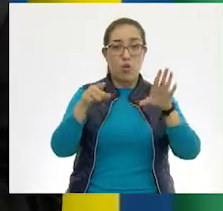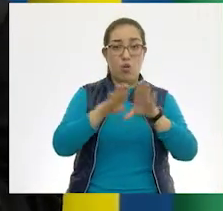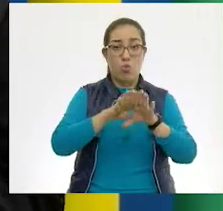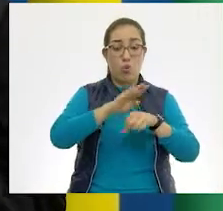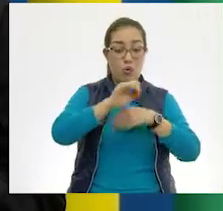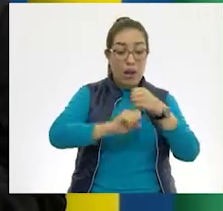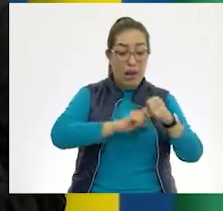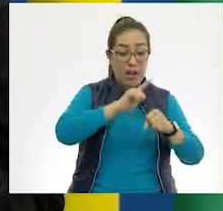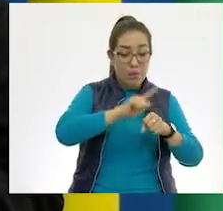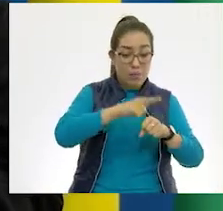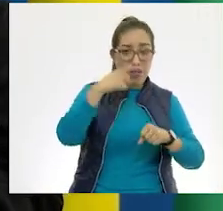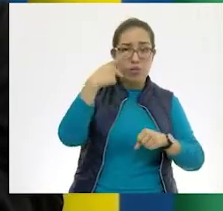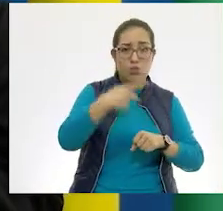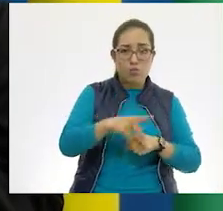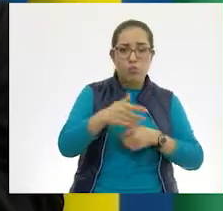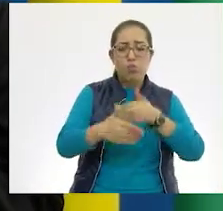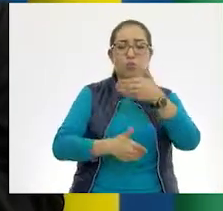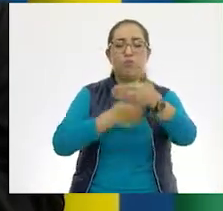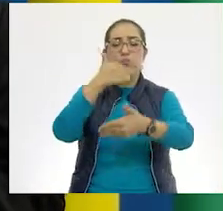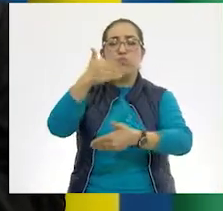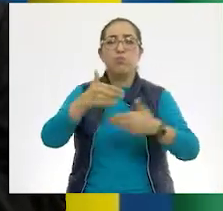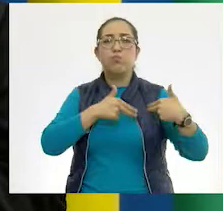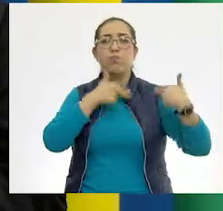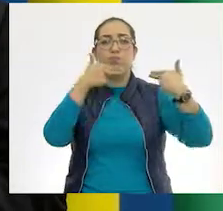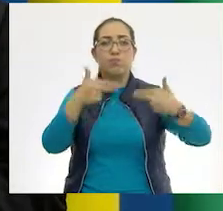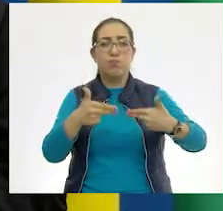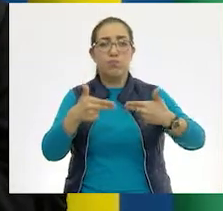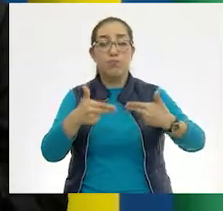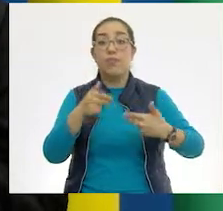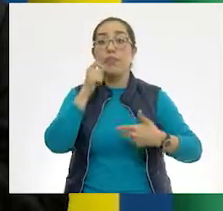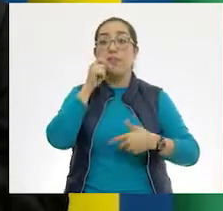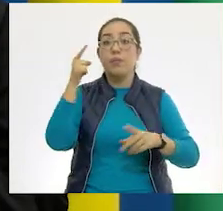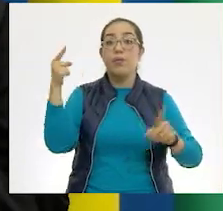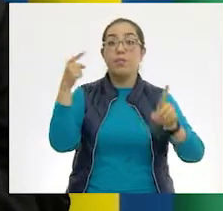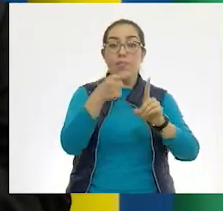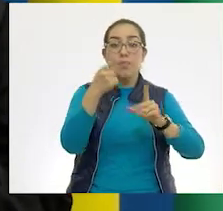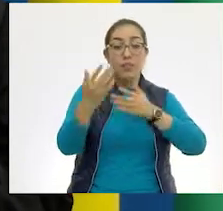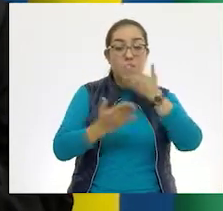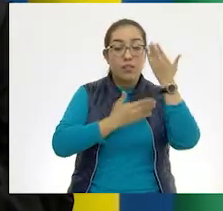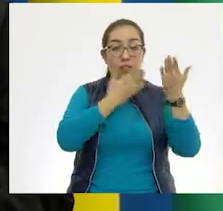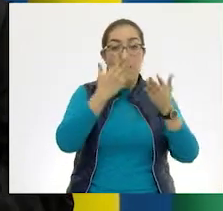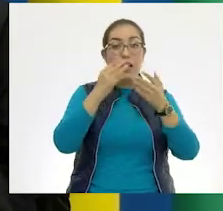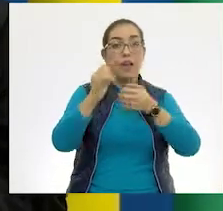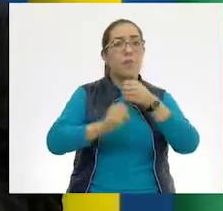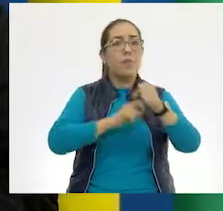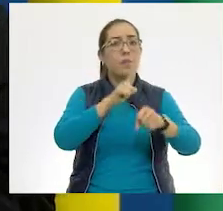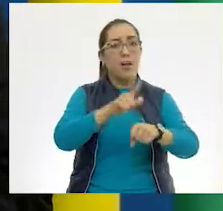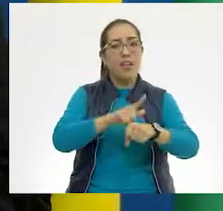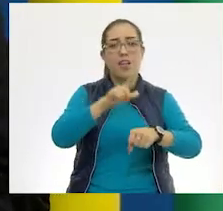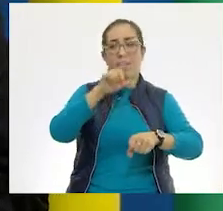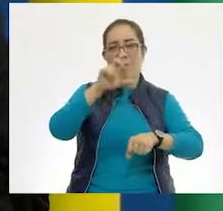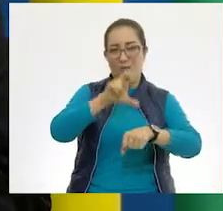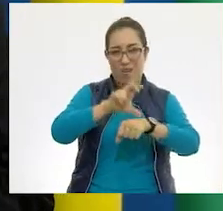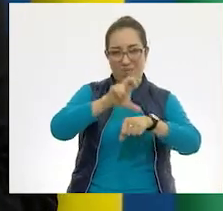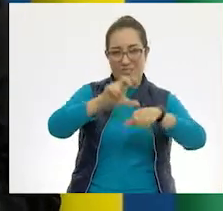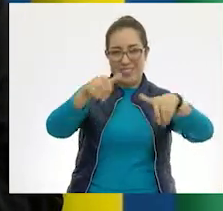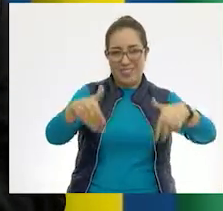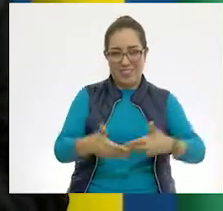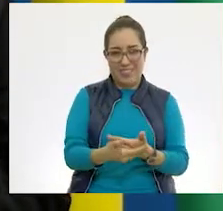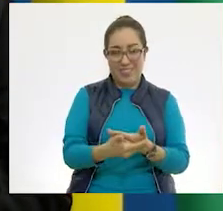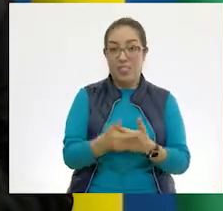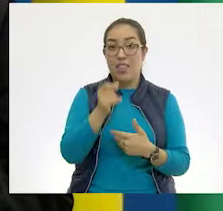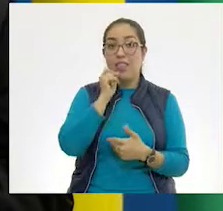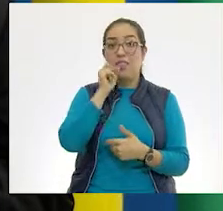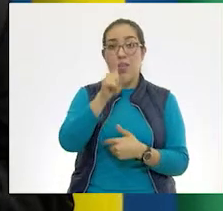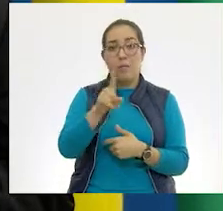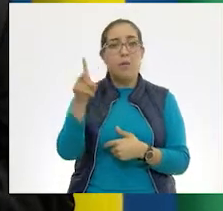animales y estudiaremos específicamente a los animales ovíparos. Además, veremos algunos